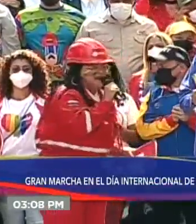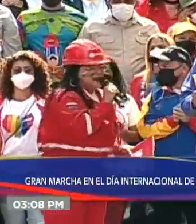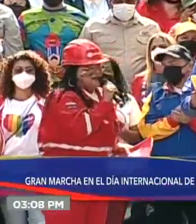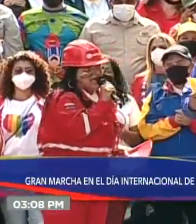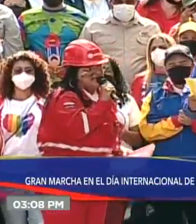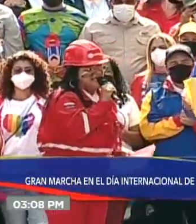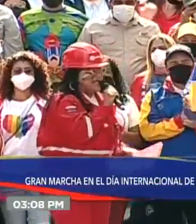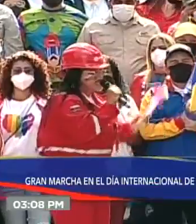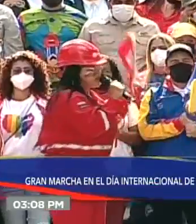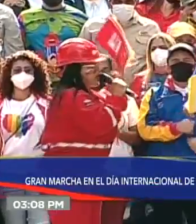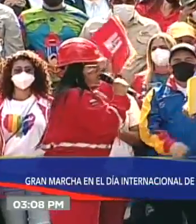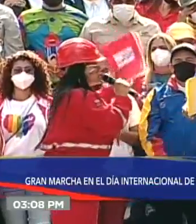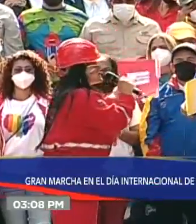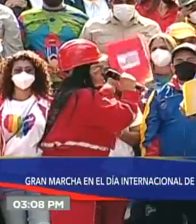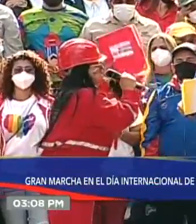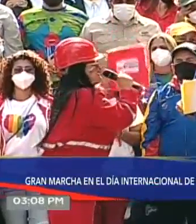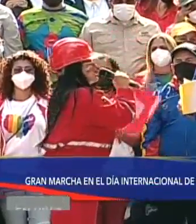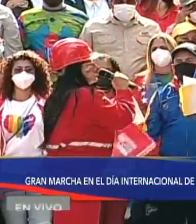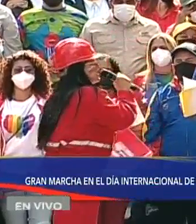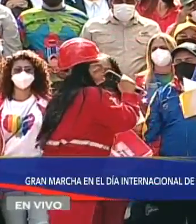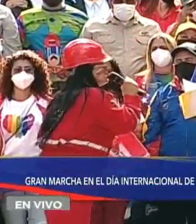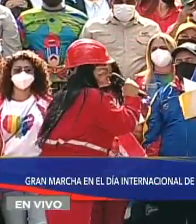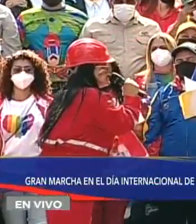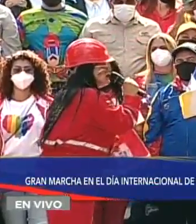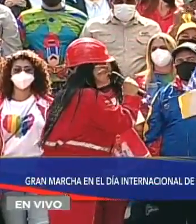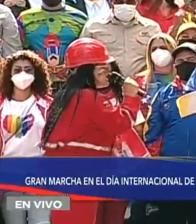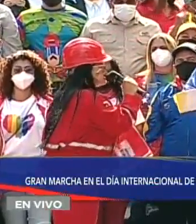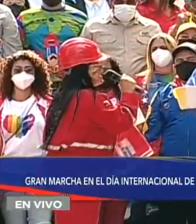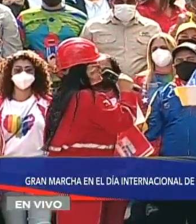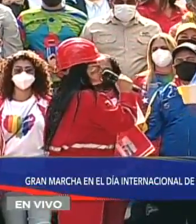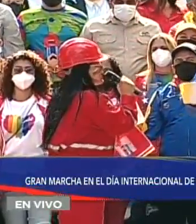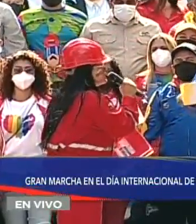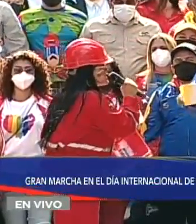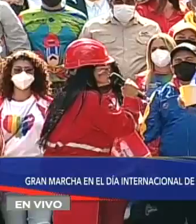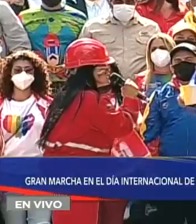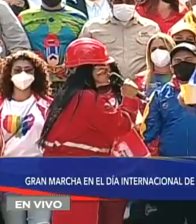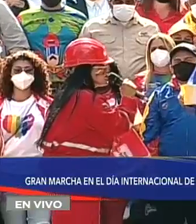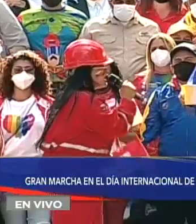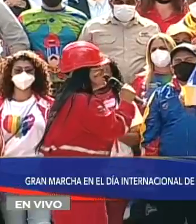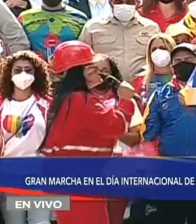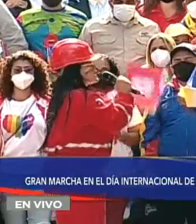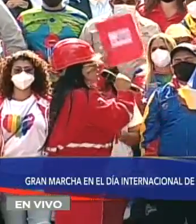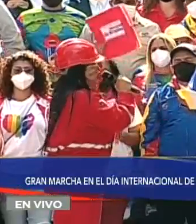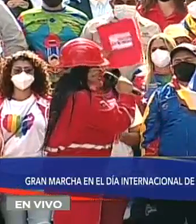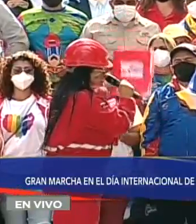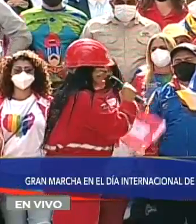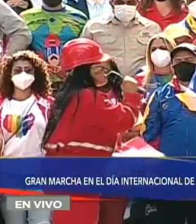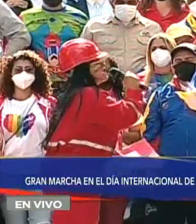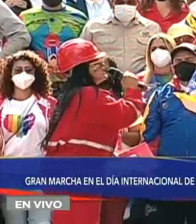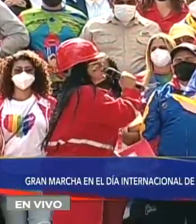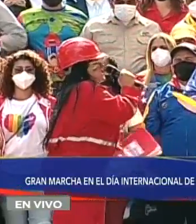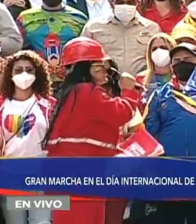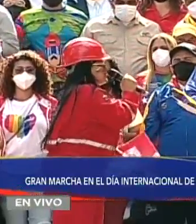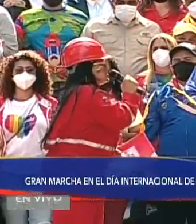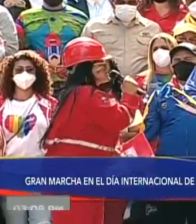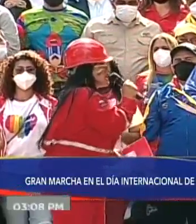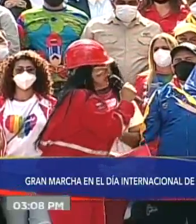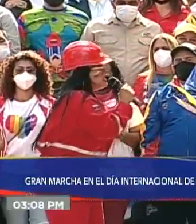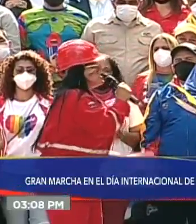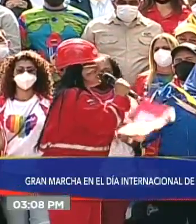parte más de ese techo de cristal que se le ha querido hacer a la mujer en las organizaciones sociales, sino que estamos